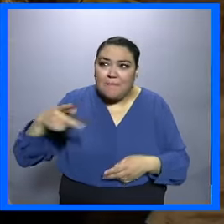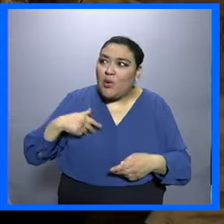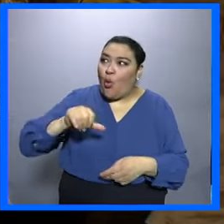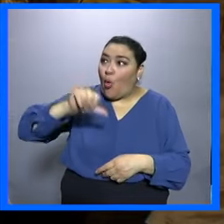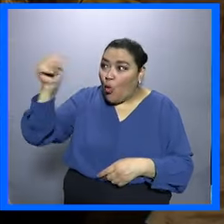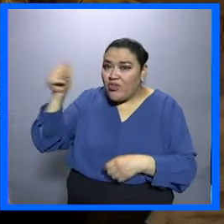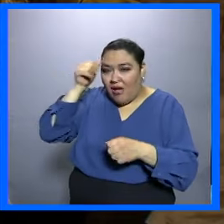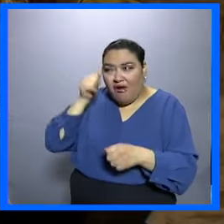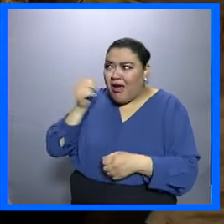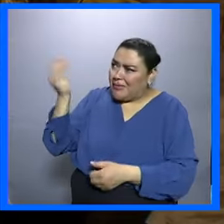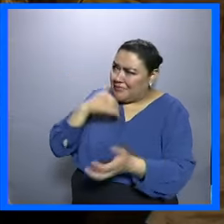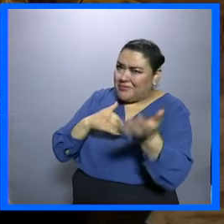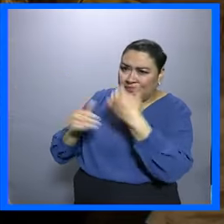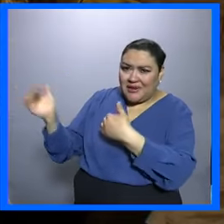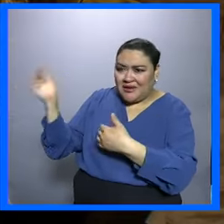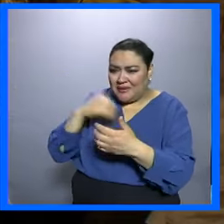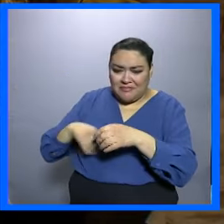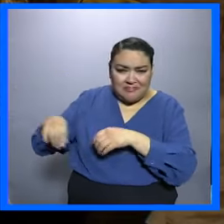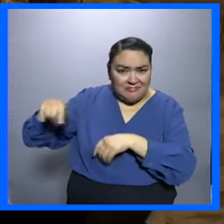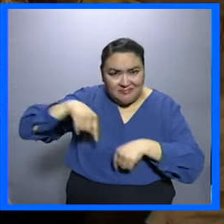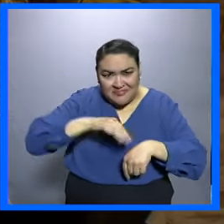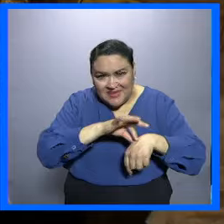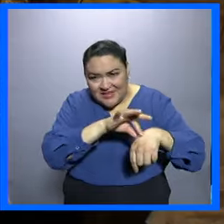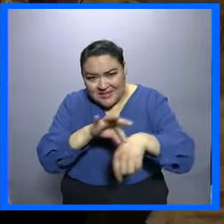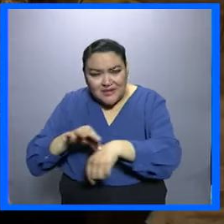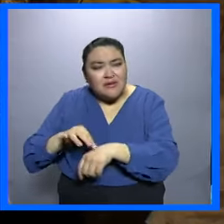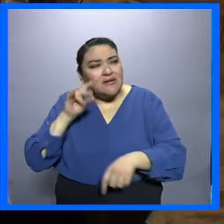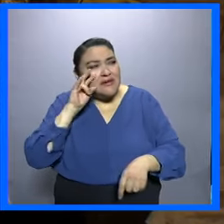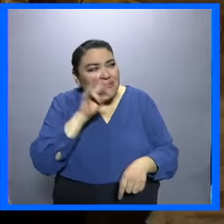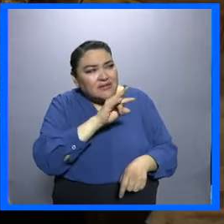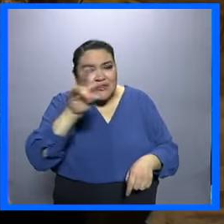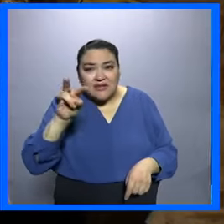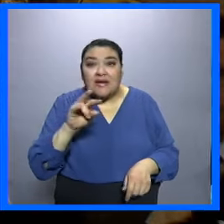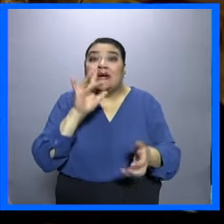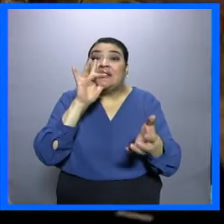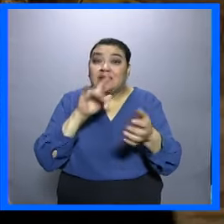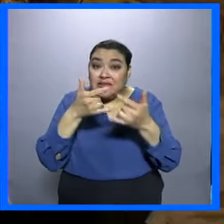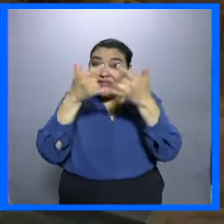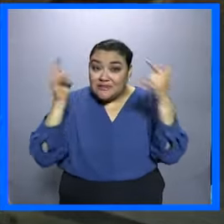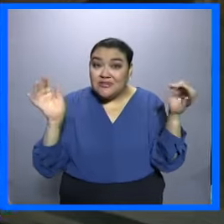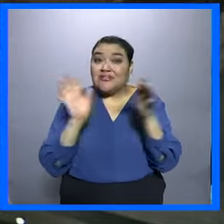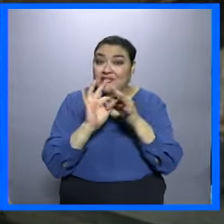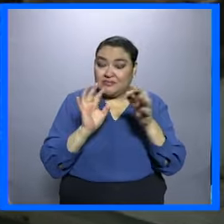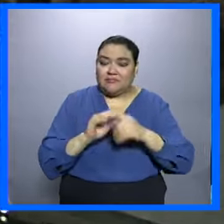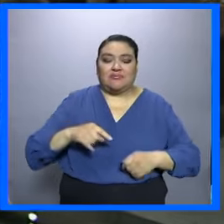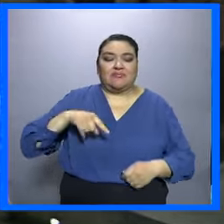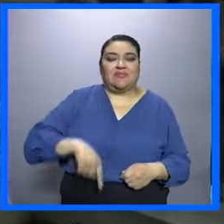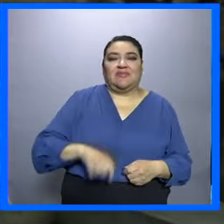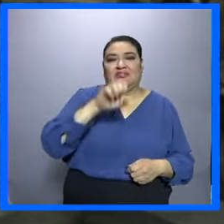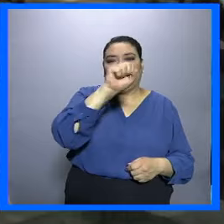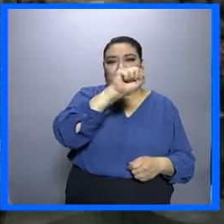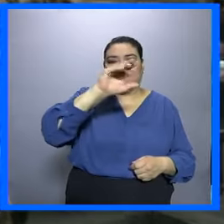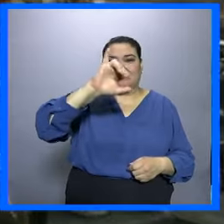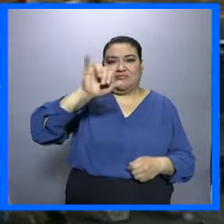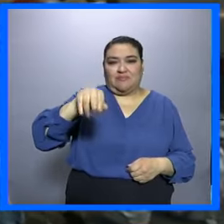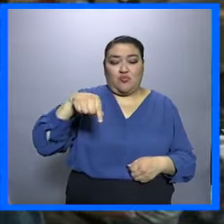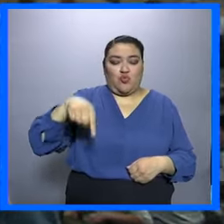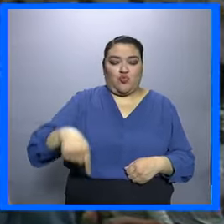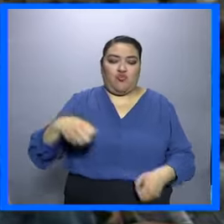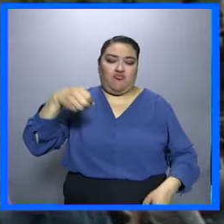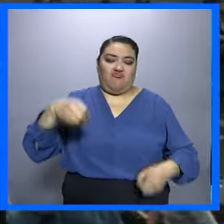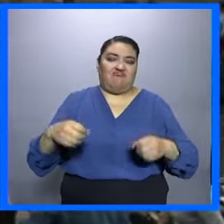de sus compañeros para vivir una experiencia a través del contar historias? La Suprema Corte es más que la máxima